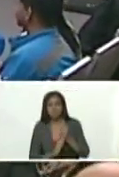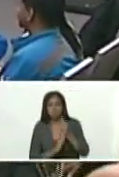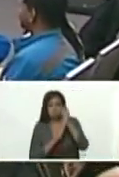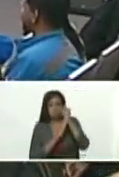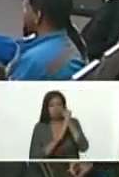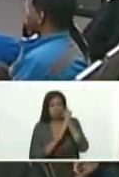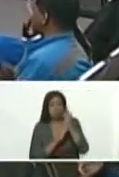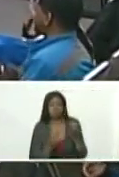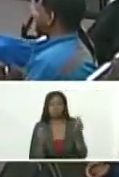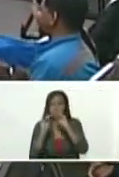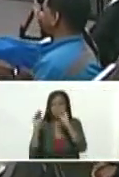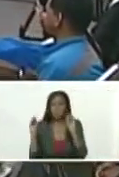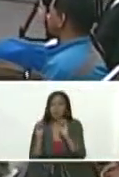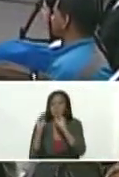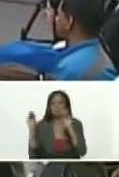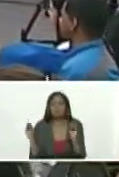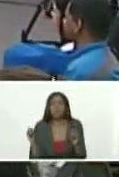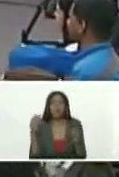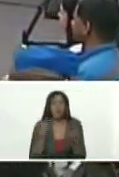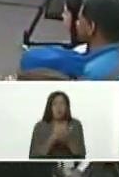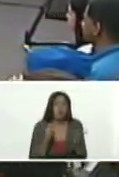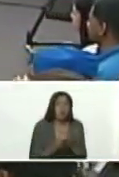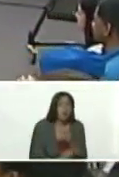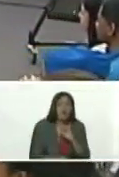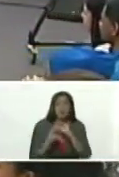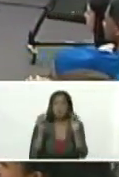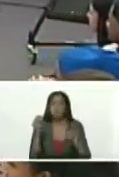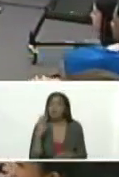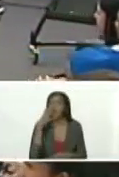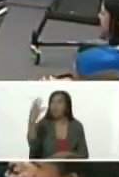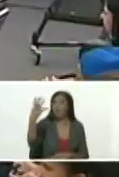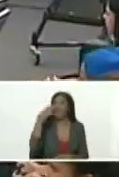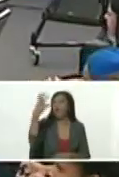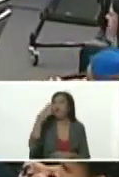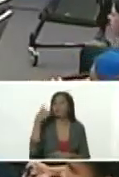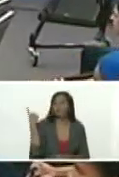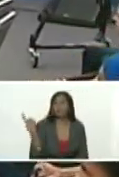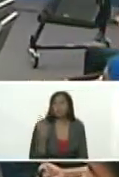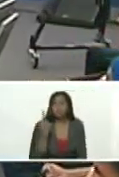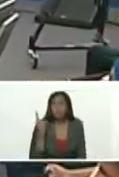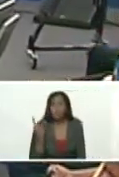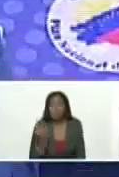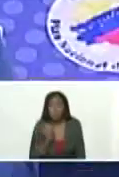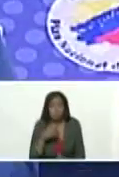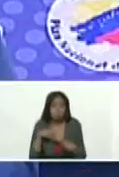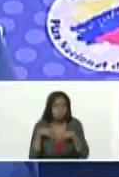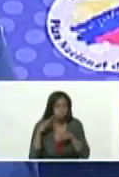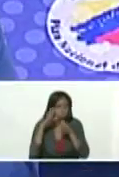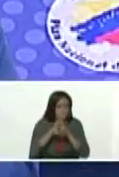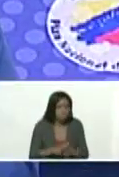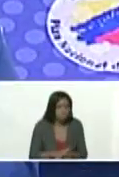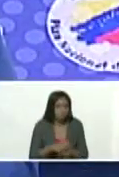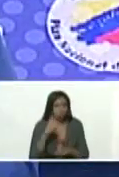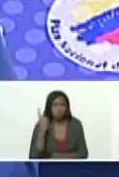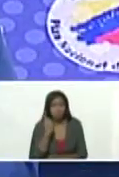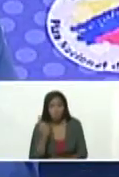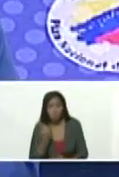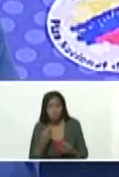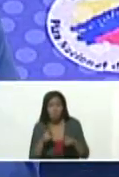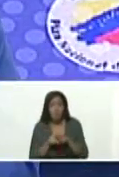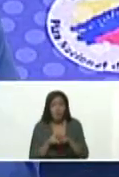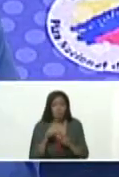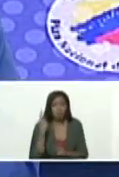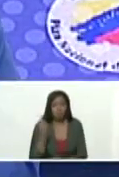convocando, reconvocando, metiendo plata, pegando gritos, solo, solo, derrotado, solo, en la soledad más